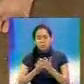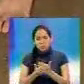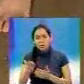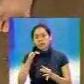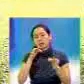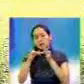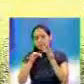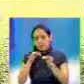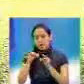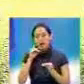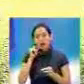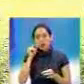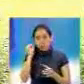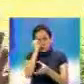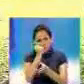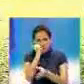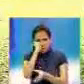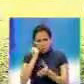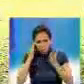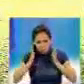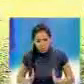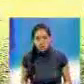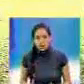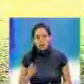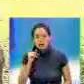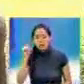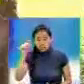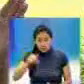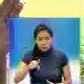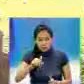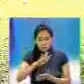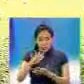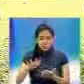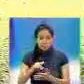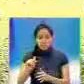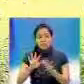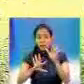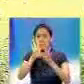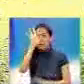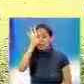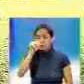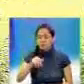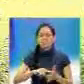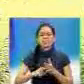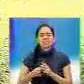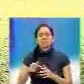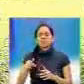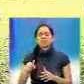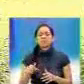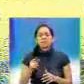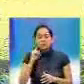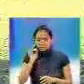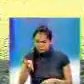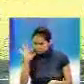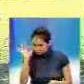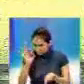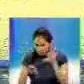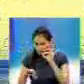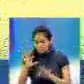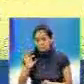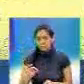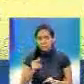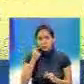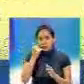el arqueólogo. En la escultura número 7 de Takalik Abaj, en el terraso número 3, ahí se encontró casualmente